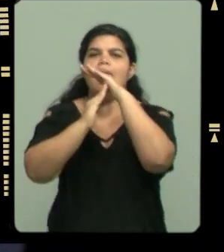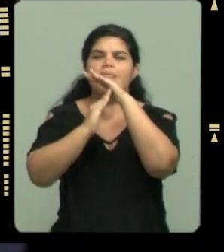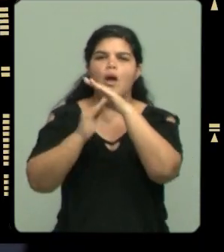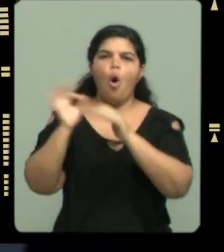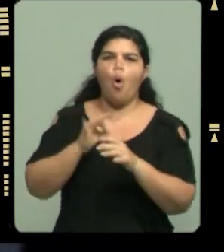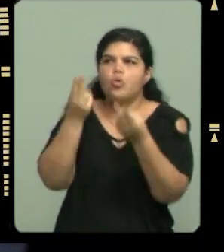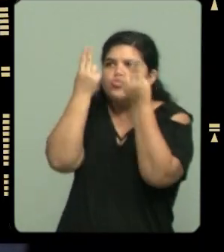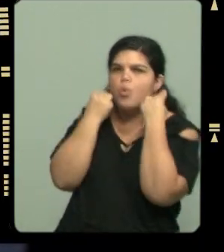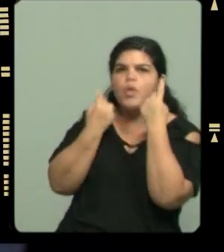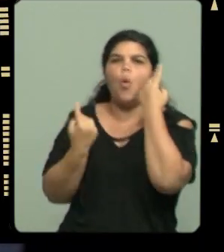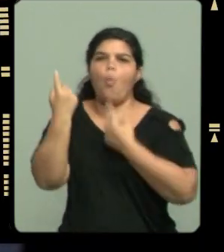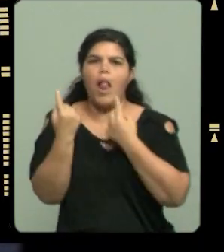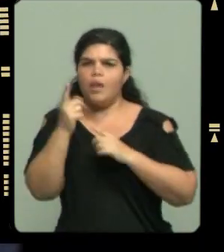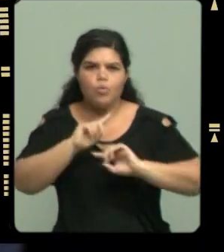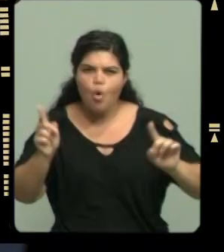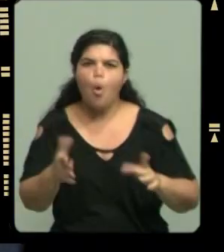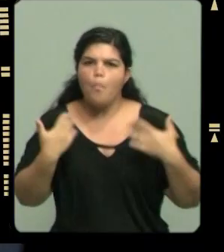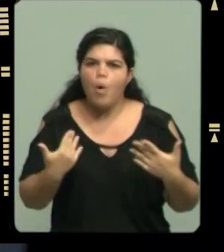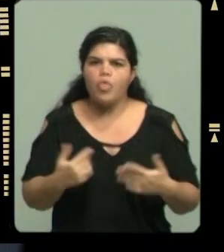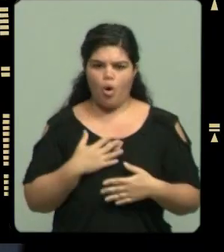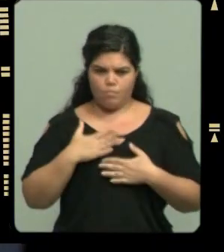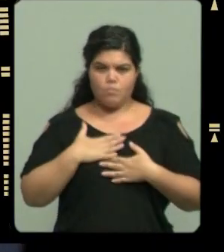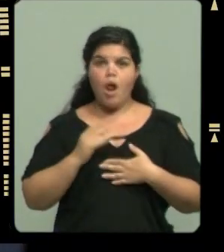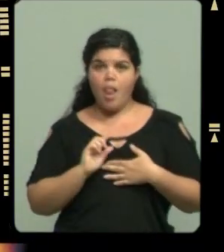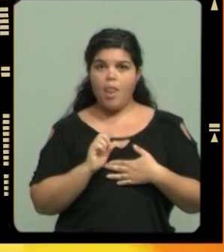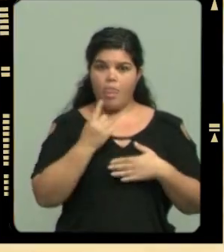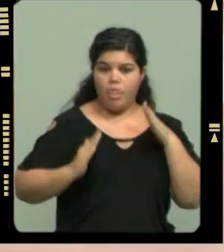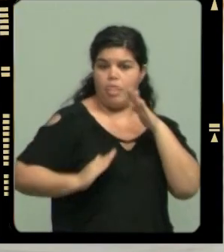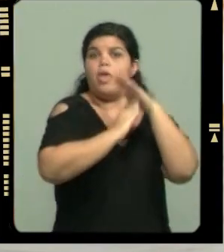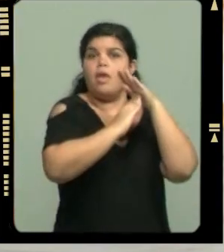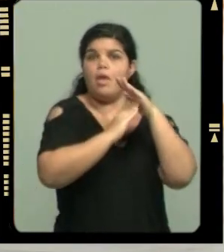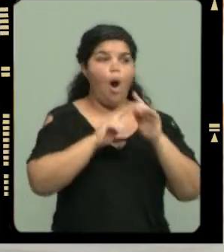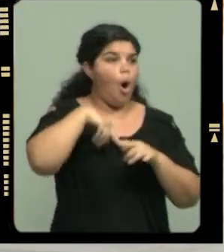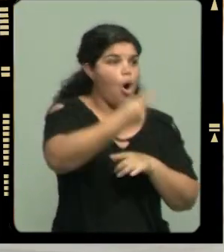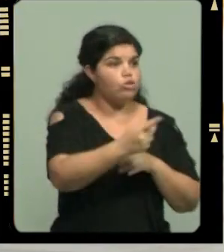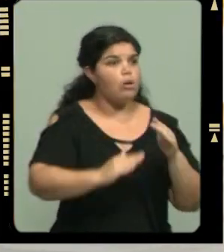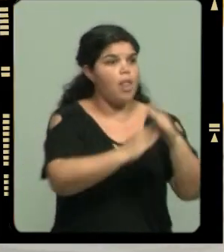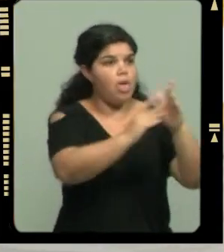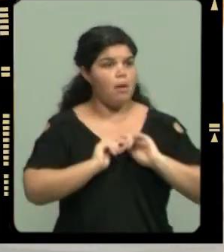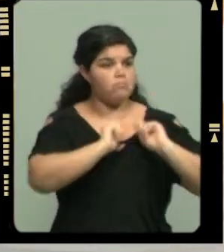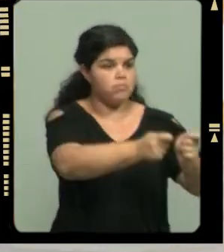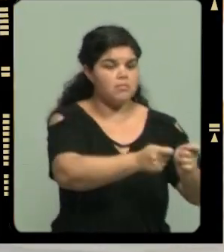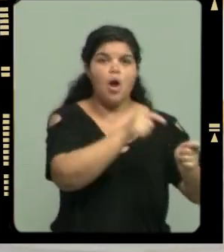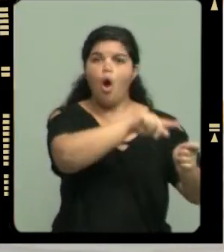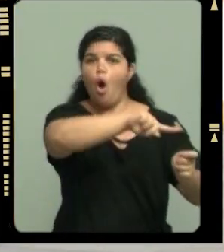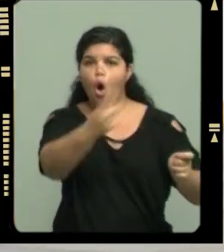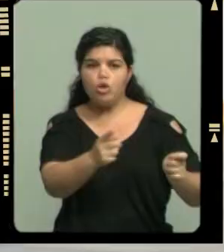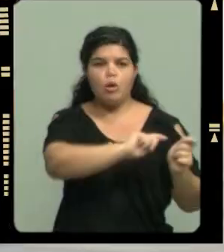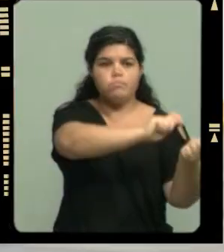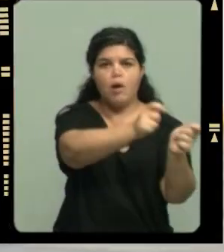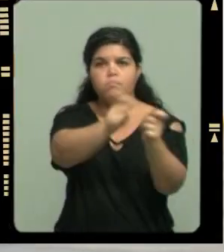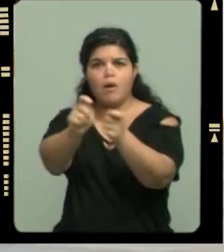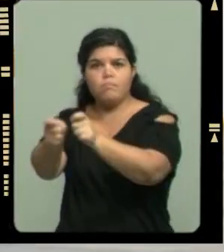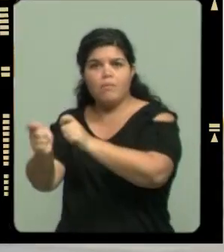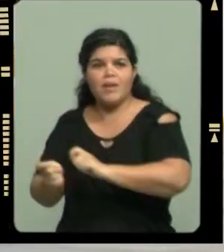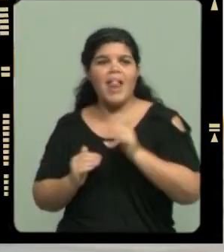súbdito. Claro. No, sos un líder en espera de tu momento. Y además eso, entender que por ahí podemos estar en ese rol de líder y a veces no tanto,